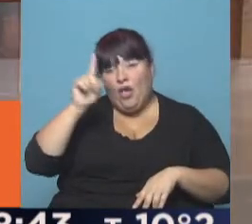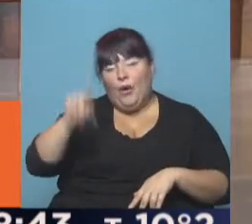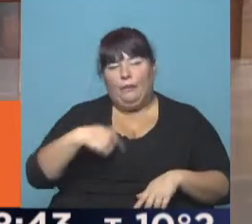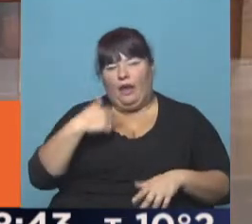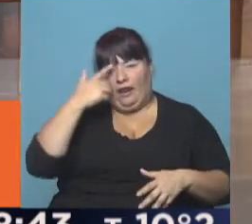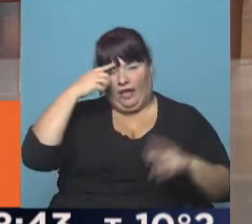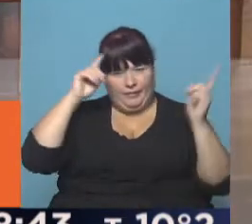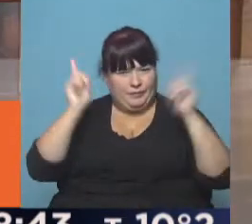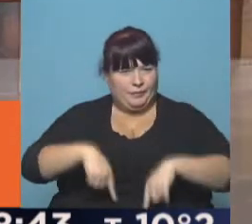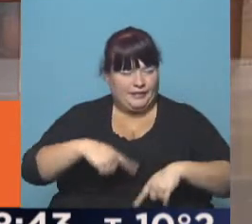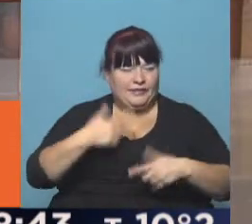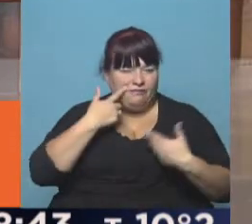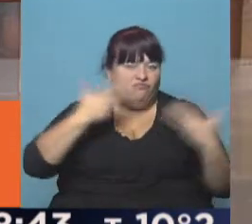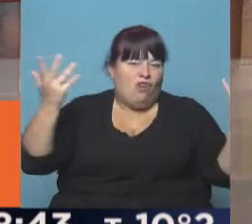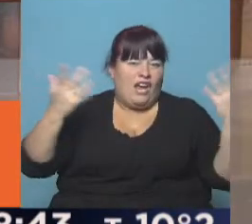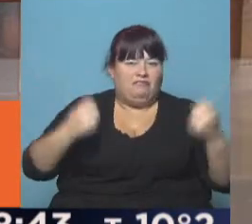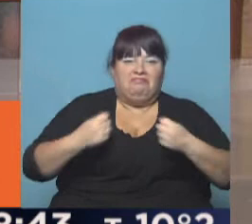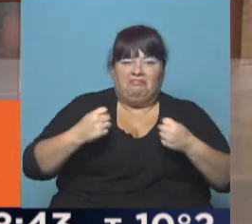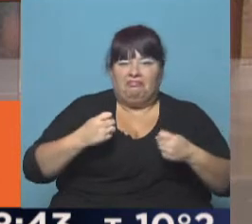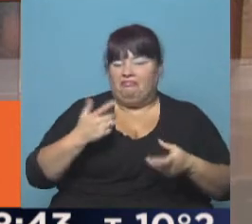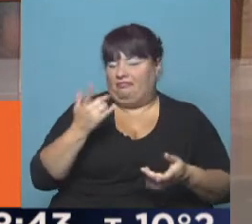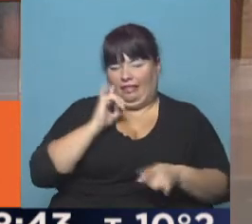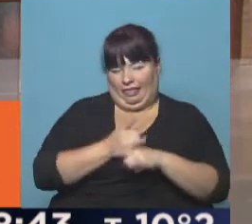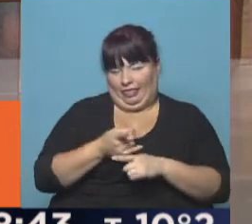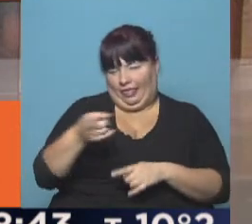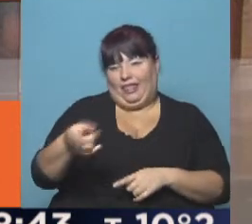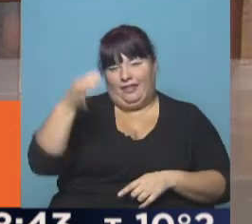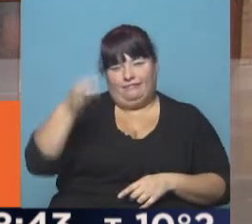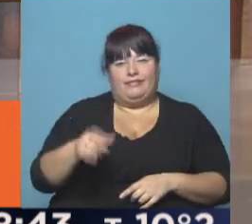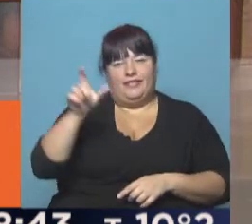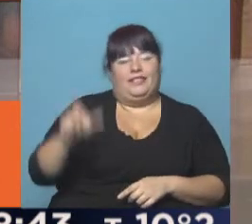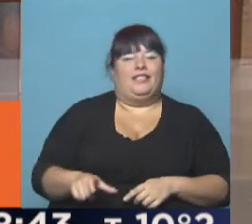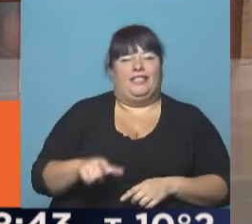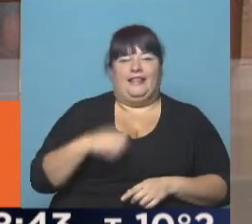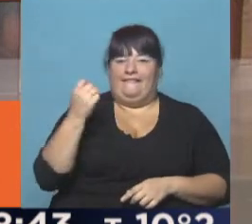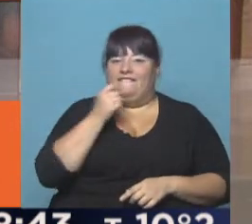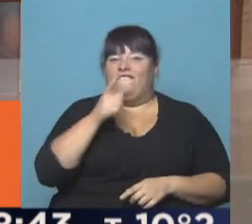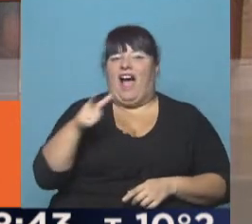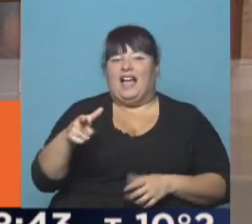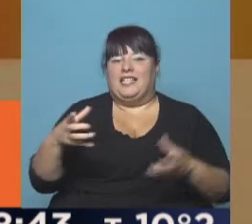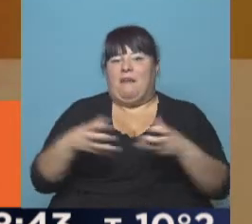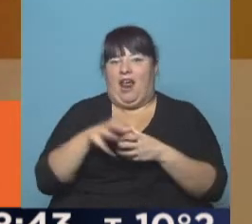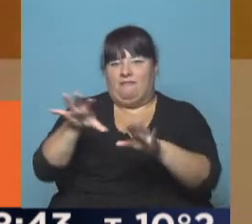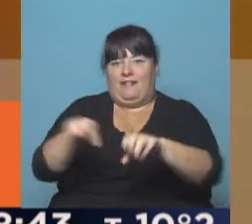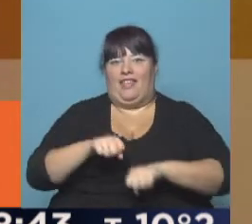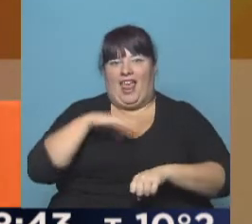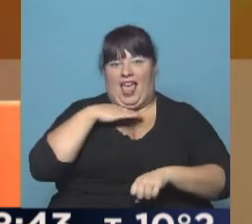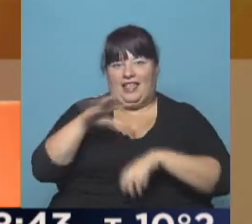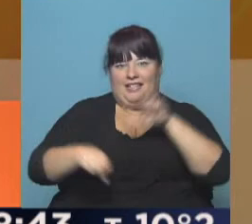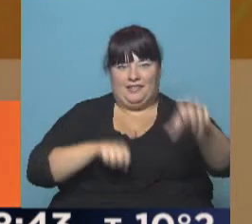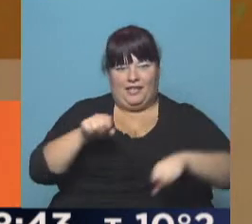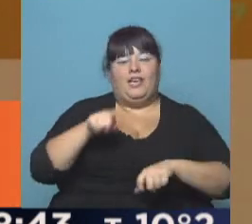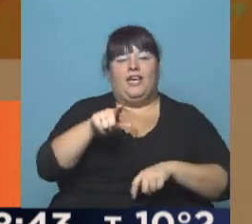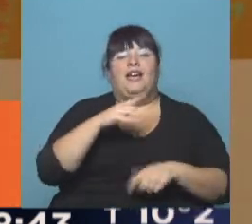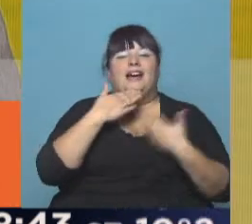que mostrarse como fuerte lo hace mucho más apetecible para estas bandas delincuentes desde